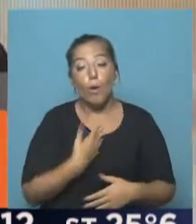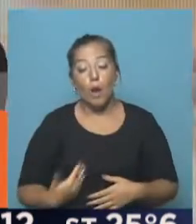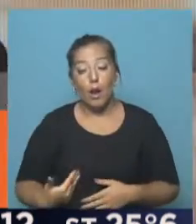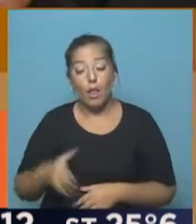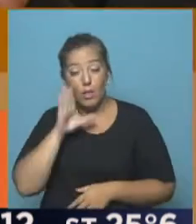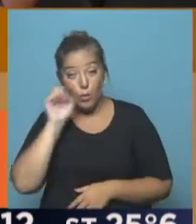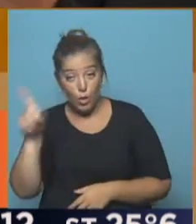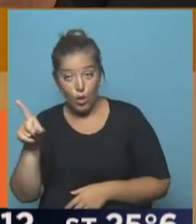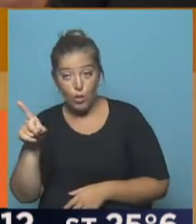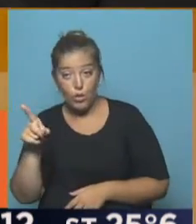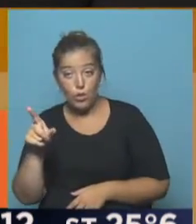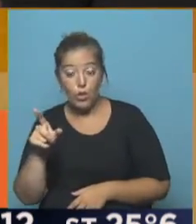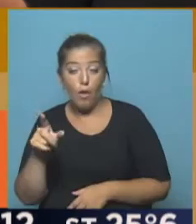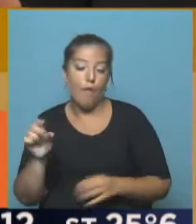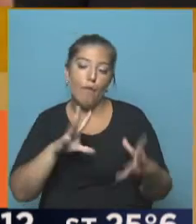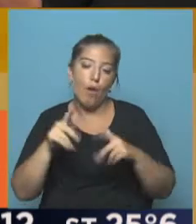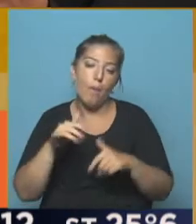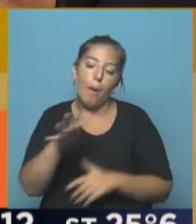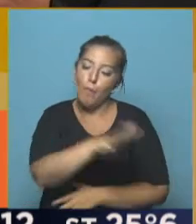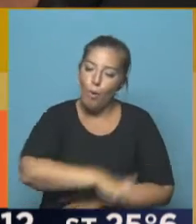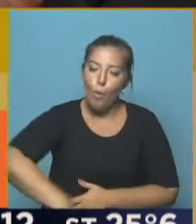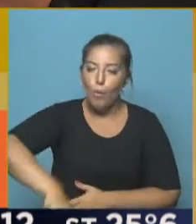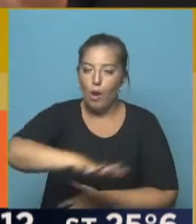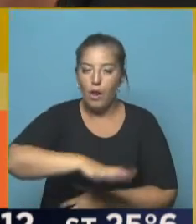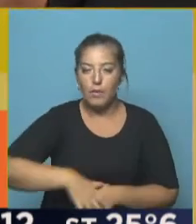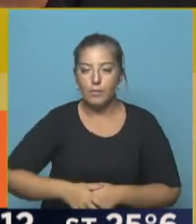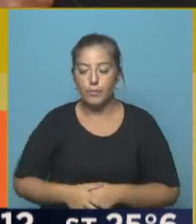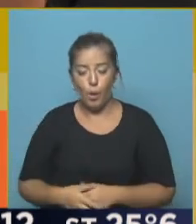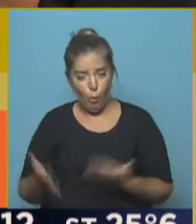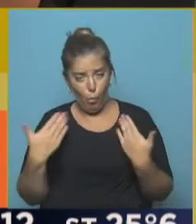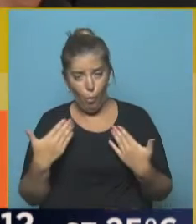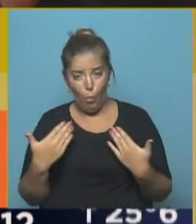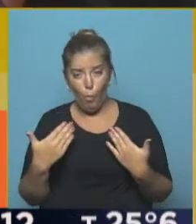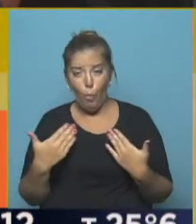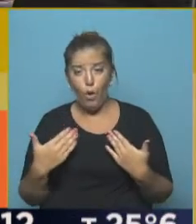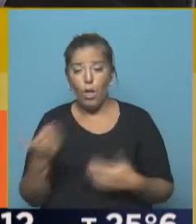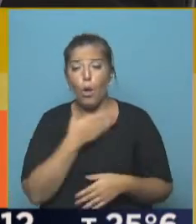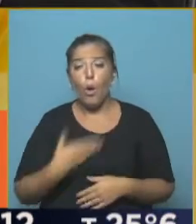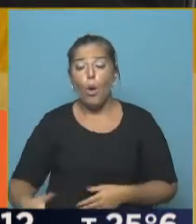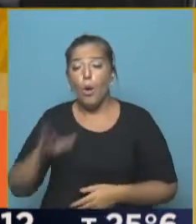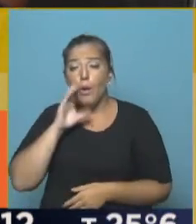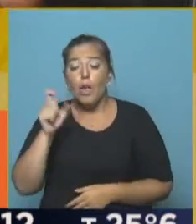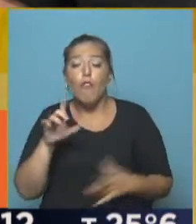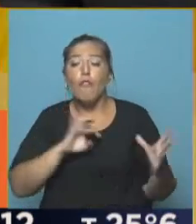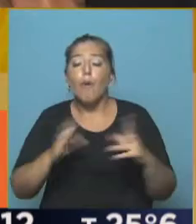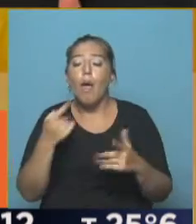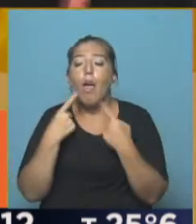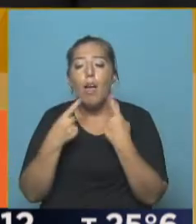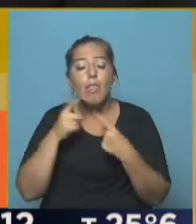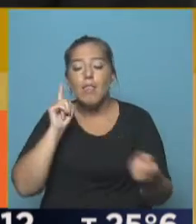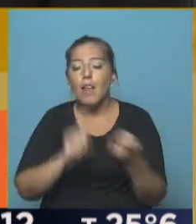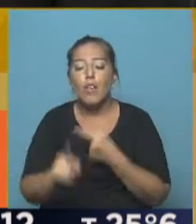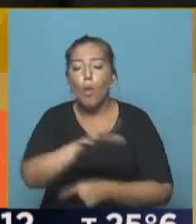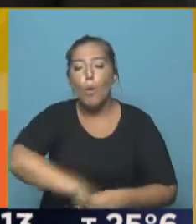Estados Unidos a la manera populista, digo, por usar un adjetivo muy latinoamericano? ¿Se puede gobernar Estados Unidos de manera dialogando directamente con el